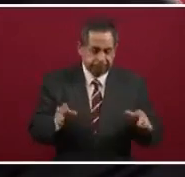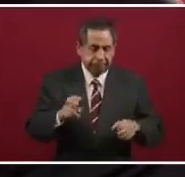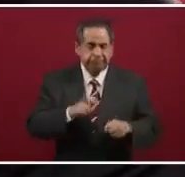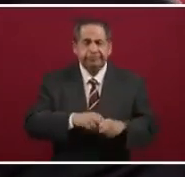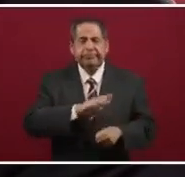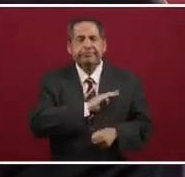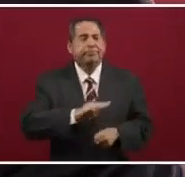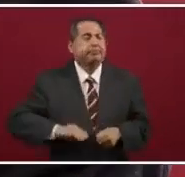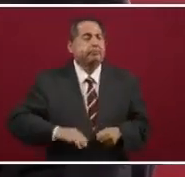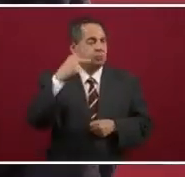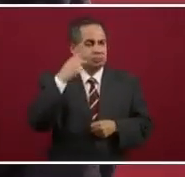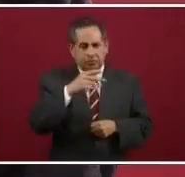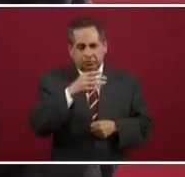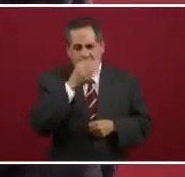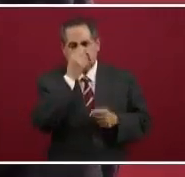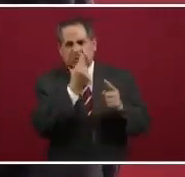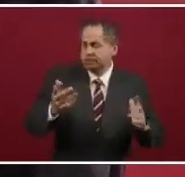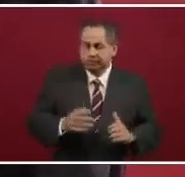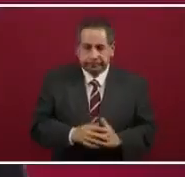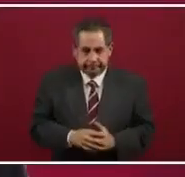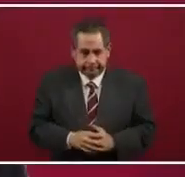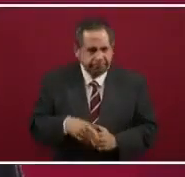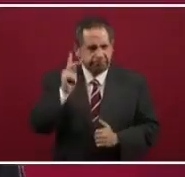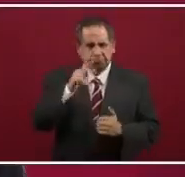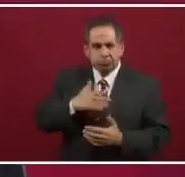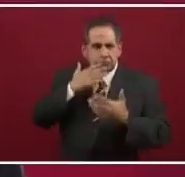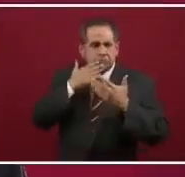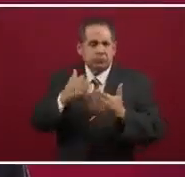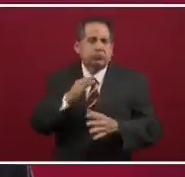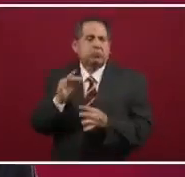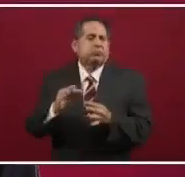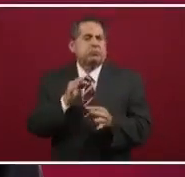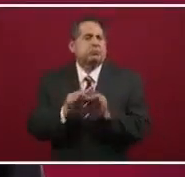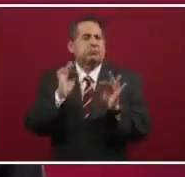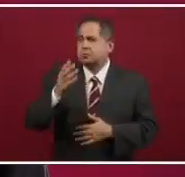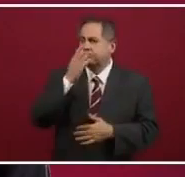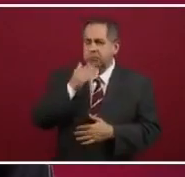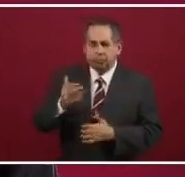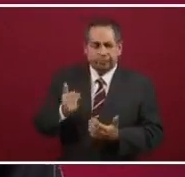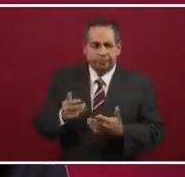un municipio en Puebla. En lo general, bien, no hubo